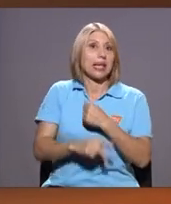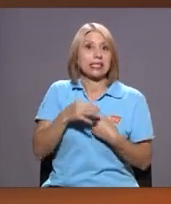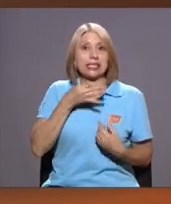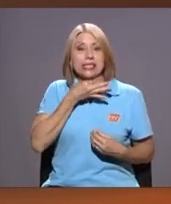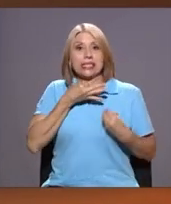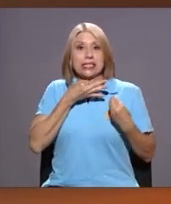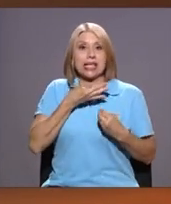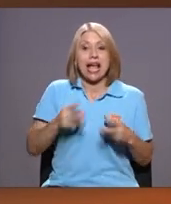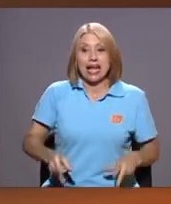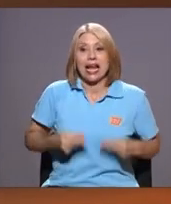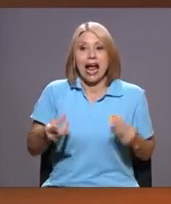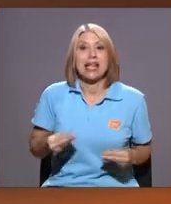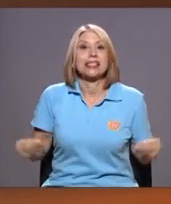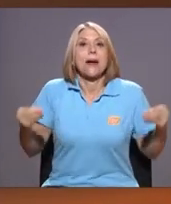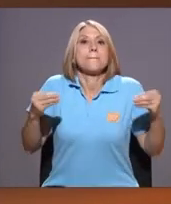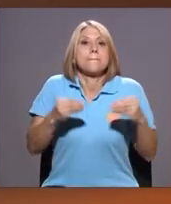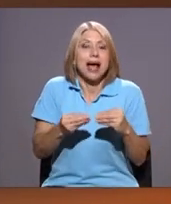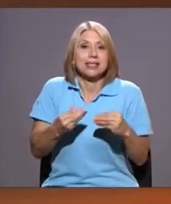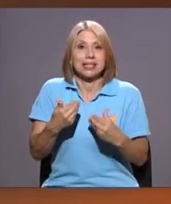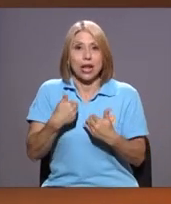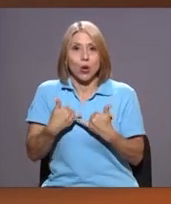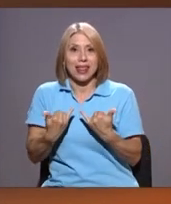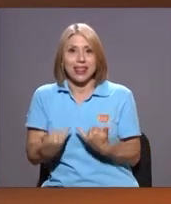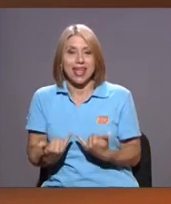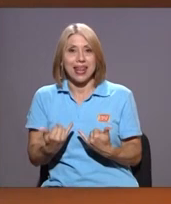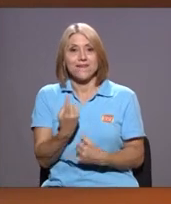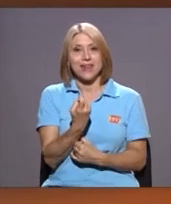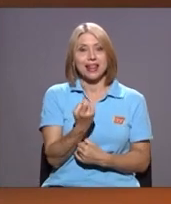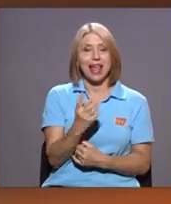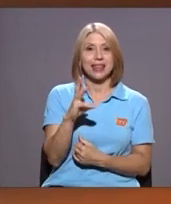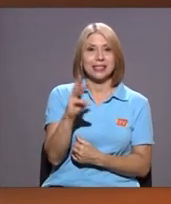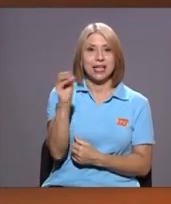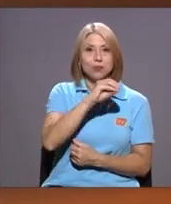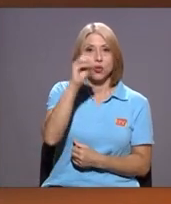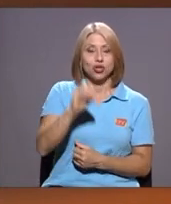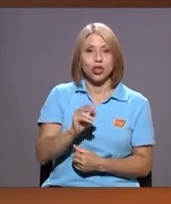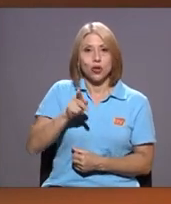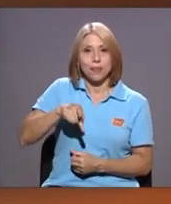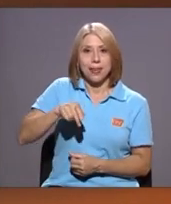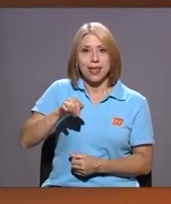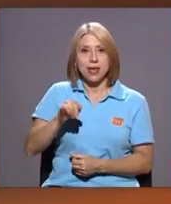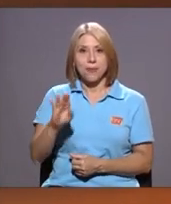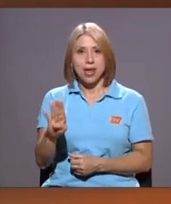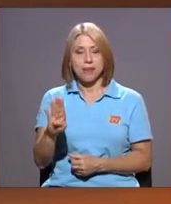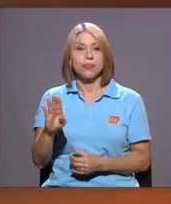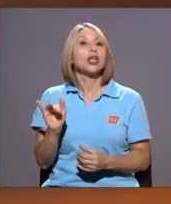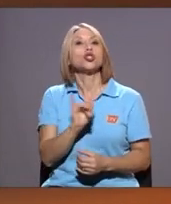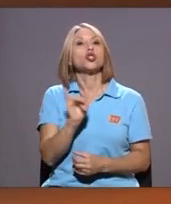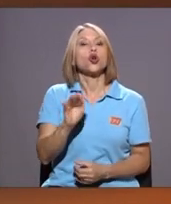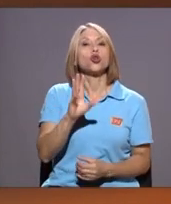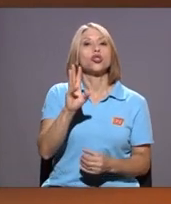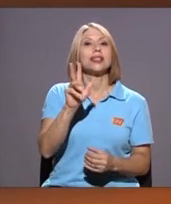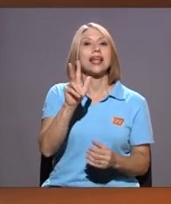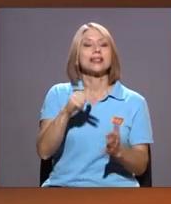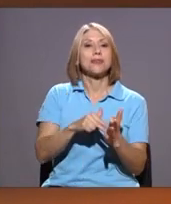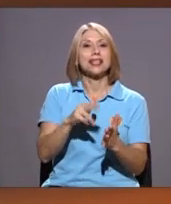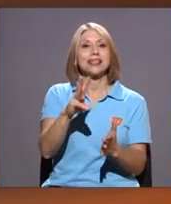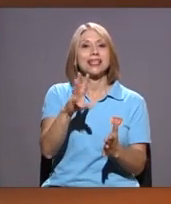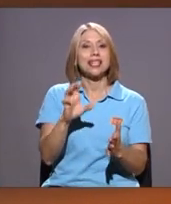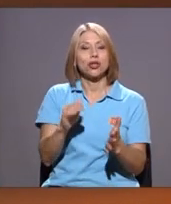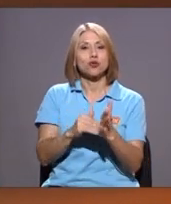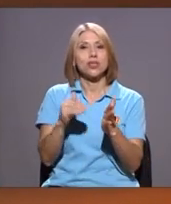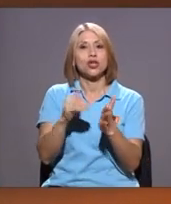recibe el faltante es un 6% del producto interno bruto son 3600 millones de dólares